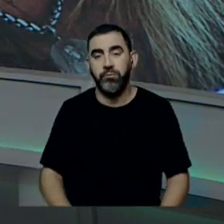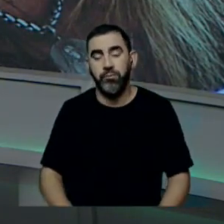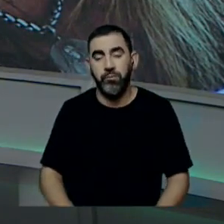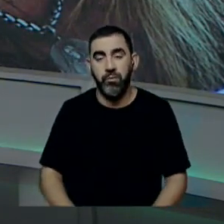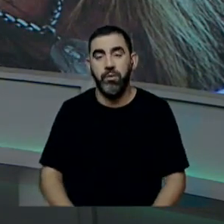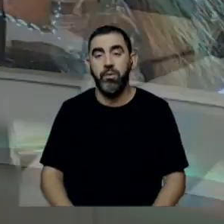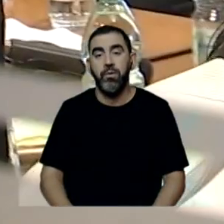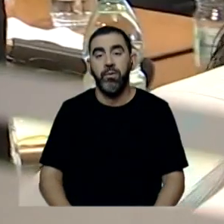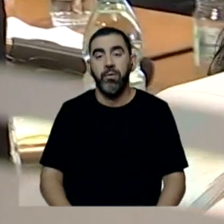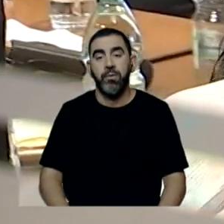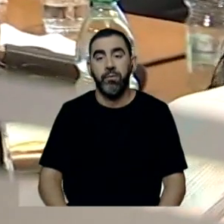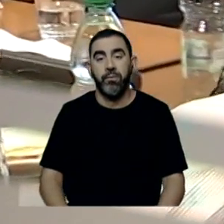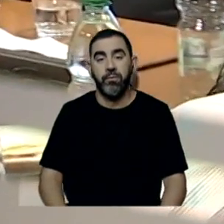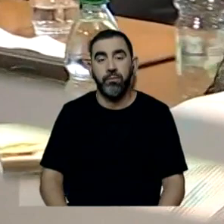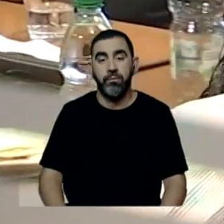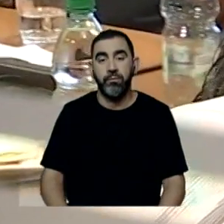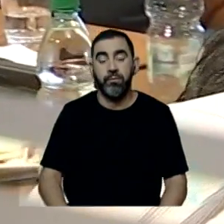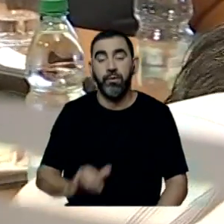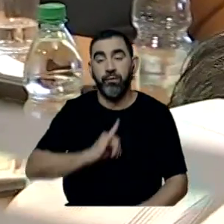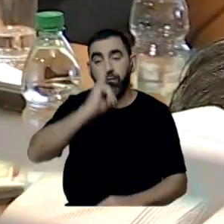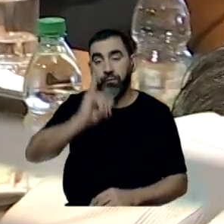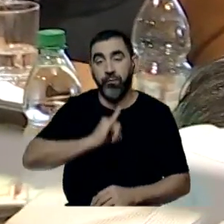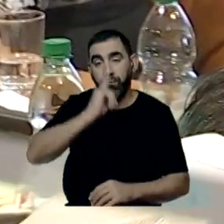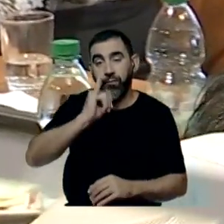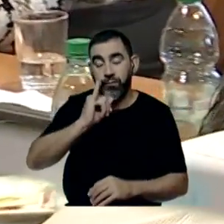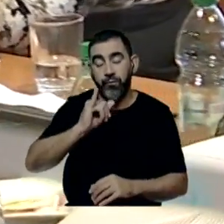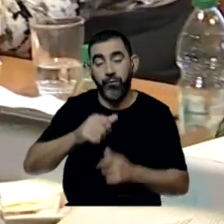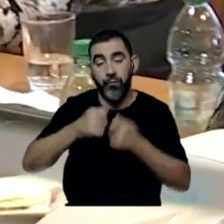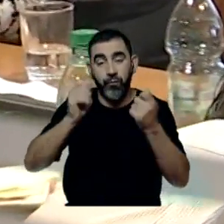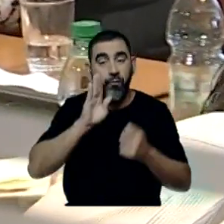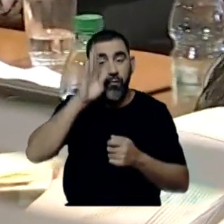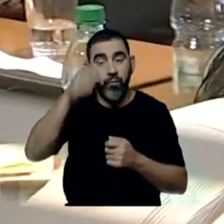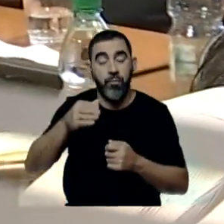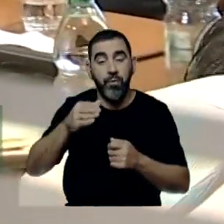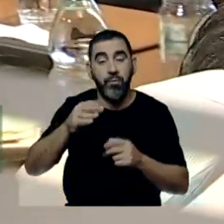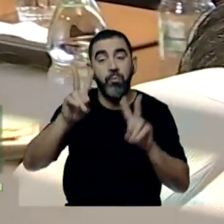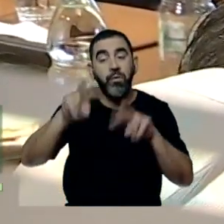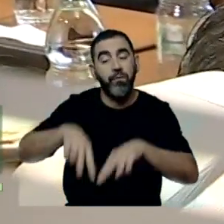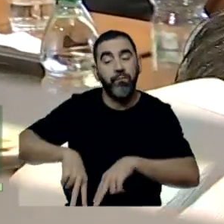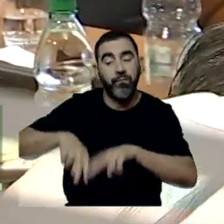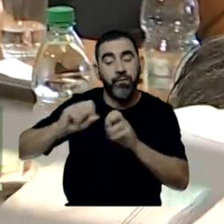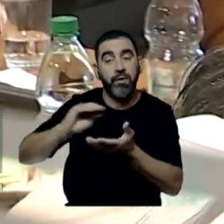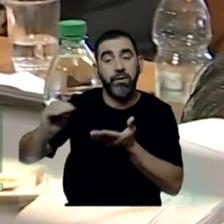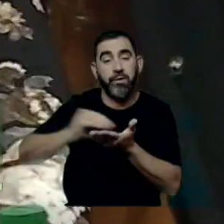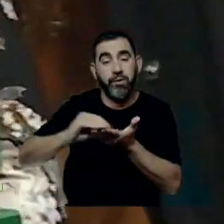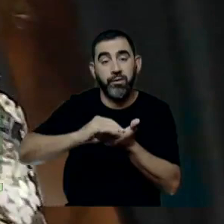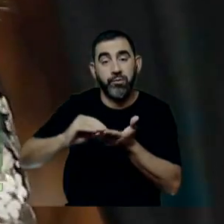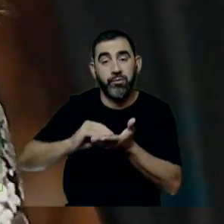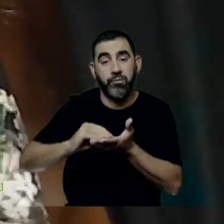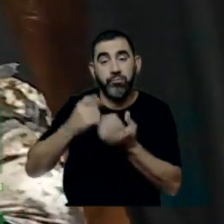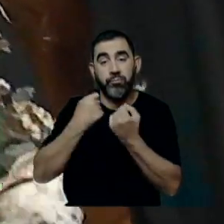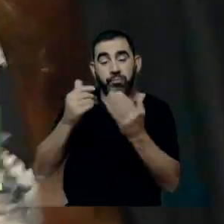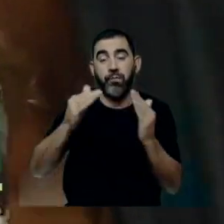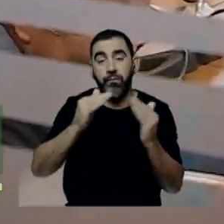dicha vivienda. El informe al que accedió el diario El País se realizó en el marco de una investigación administrativa tras la entrega